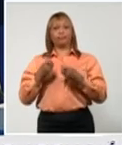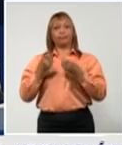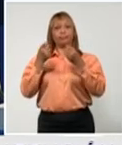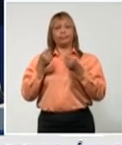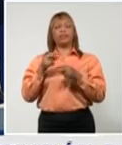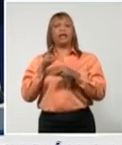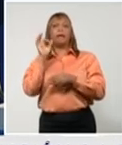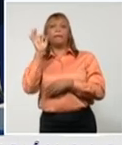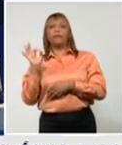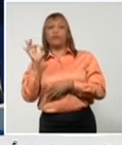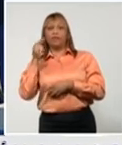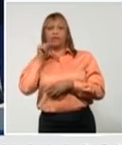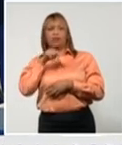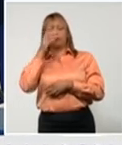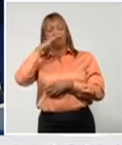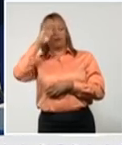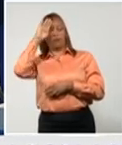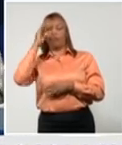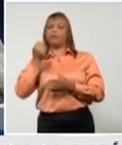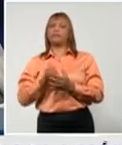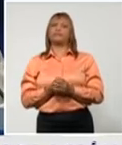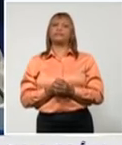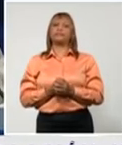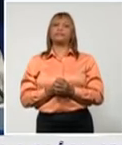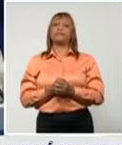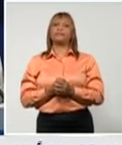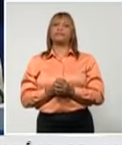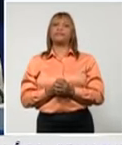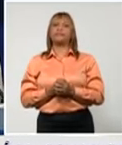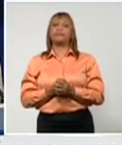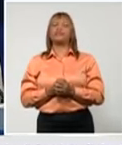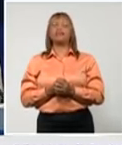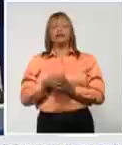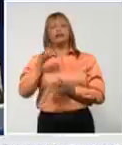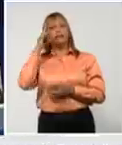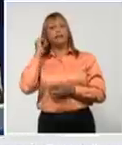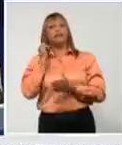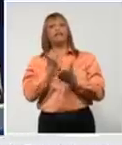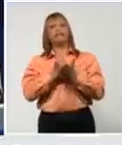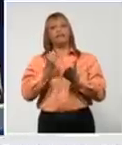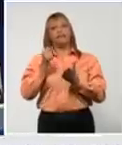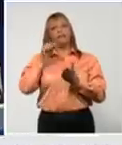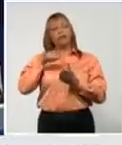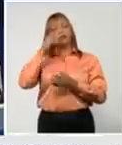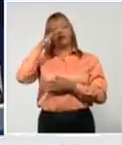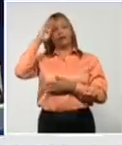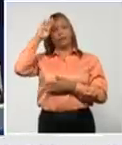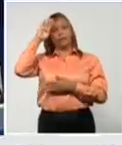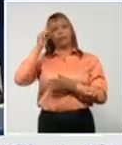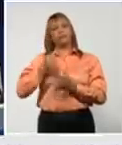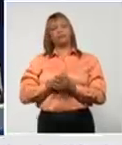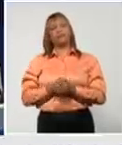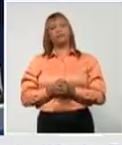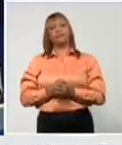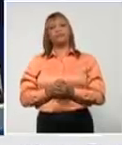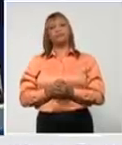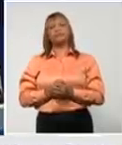incidencia de nuestro país, sí en los casos confirmados en nuestro país. De